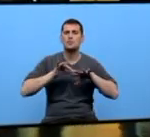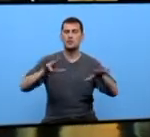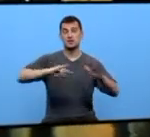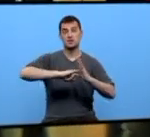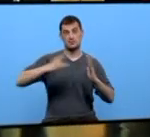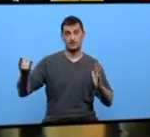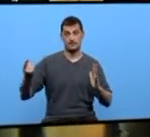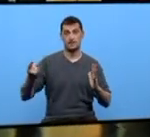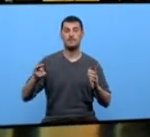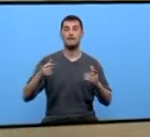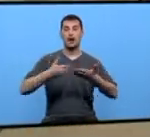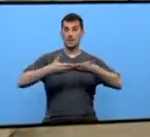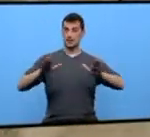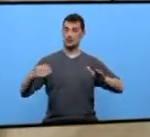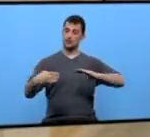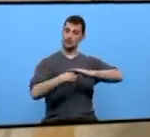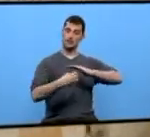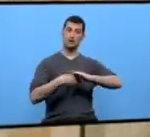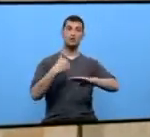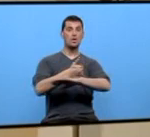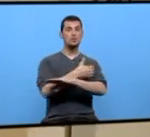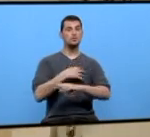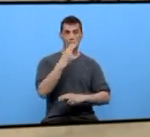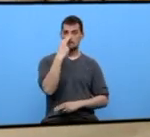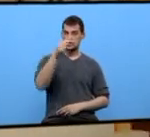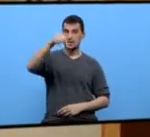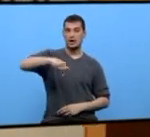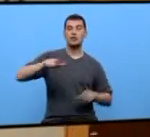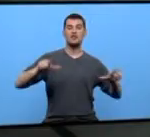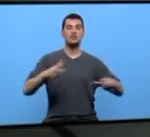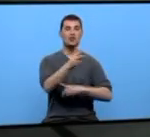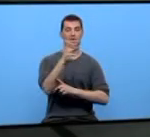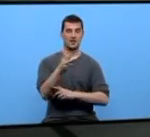das TIC, abrindo as súas portas á cidadanía.